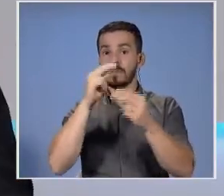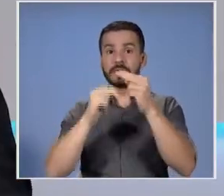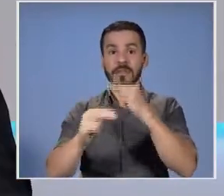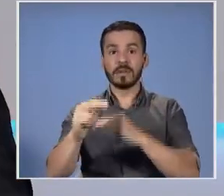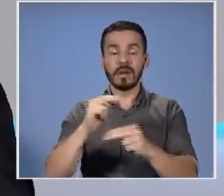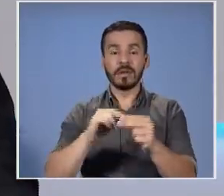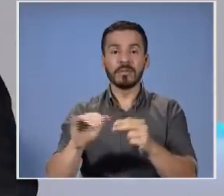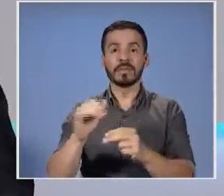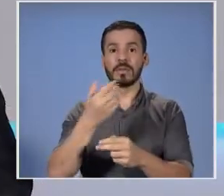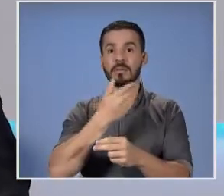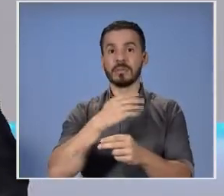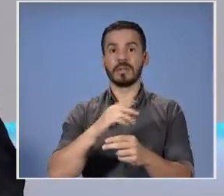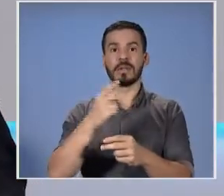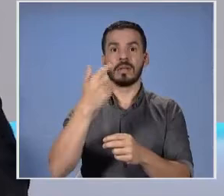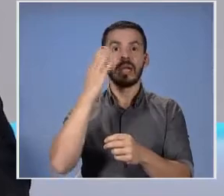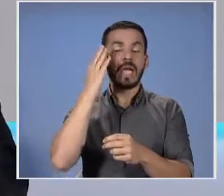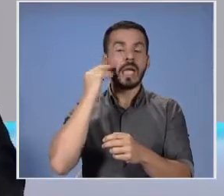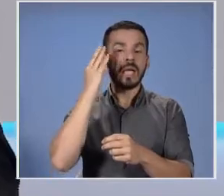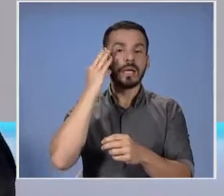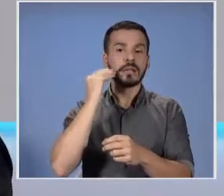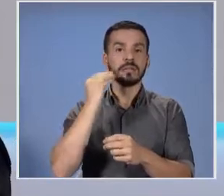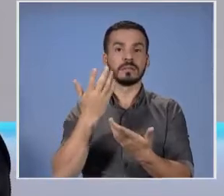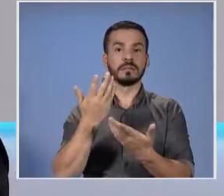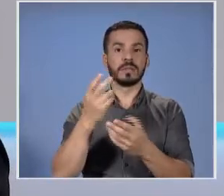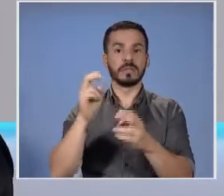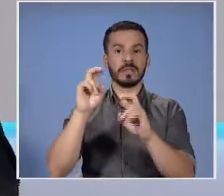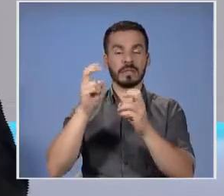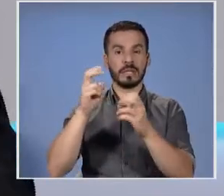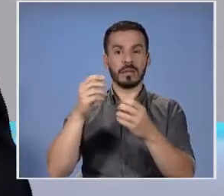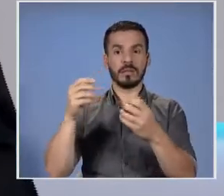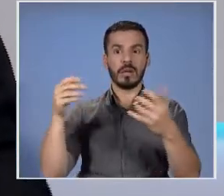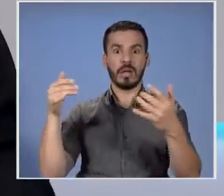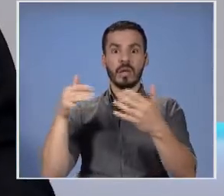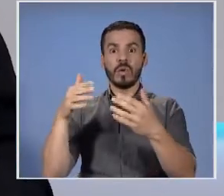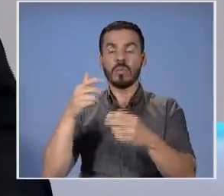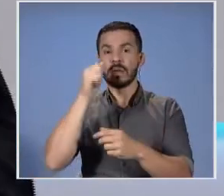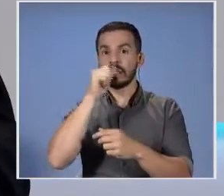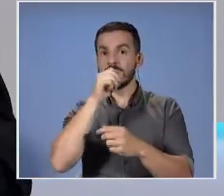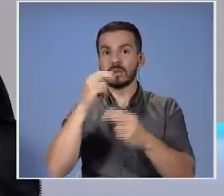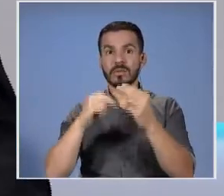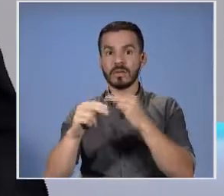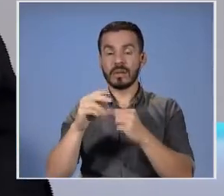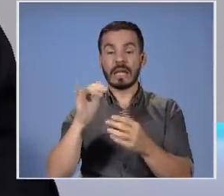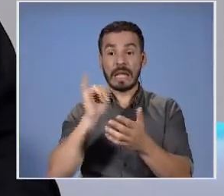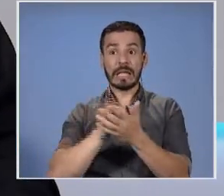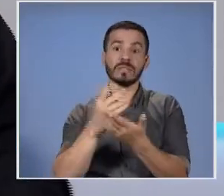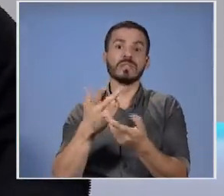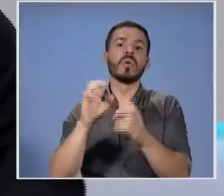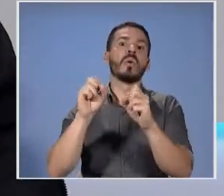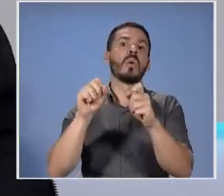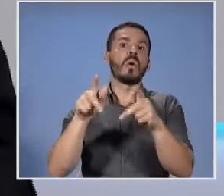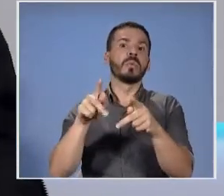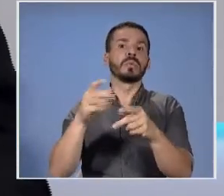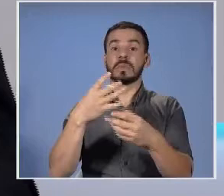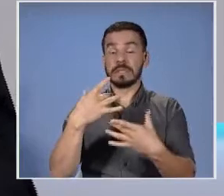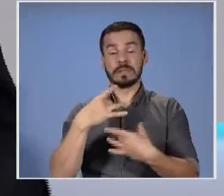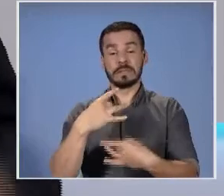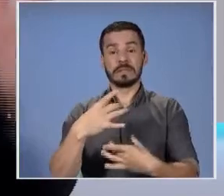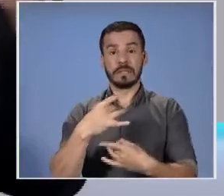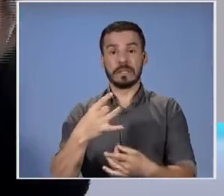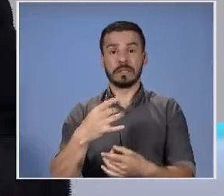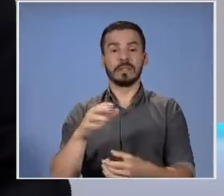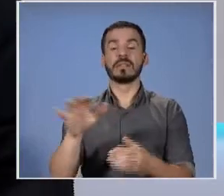mandado a su vicepresidente experto en el tema del combate contra el narcotráfico. O sea, tiene oportunidades muy